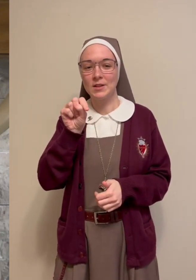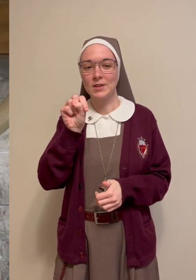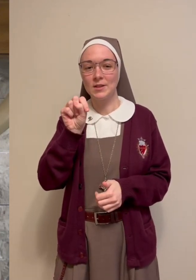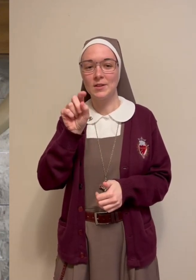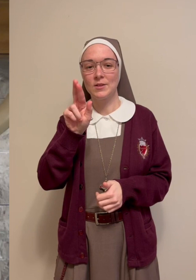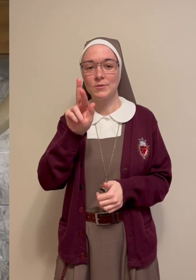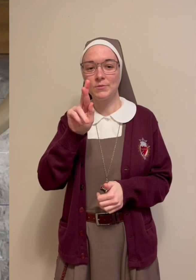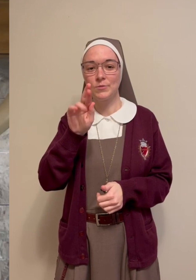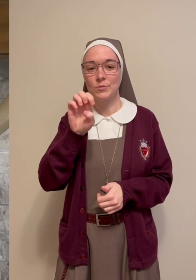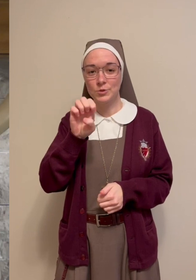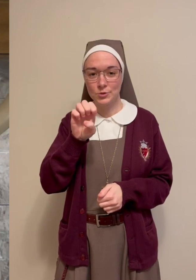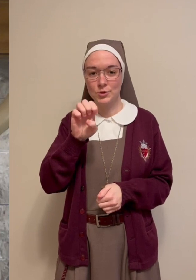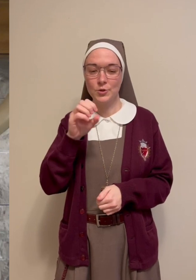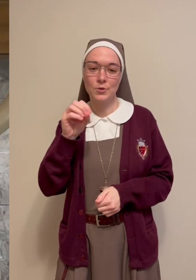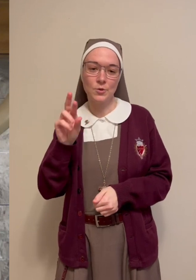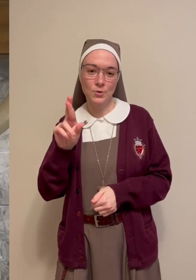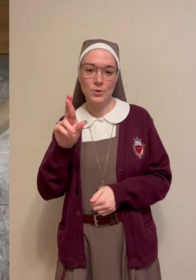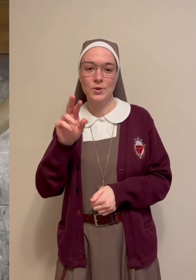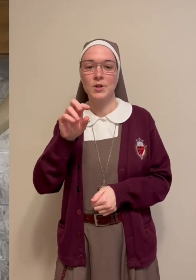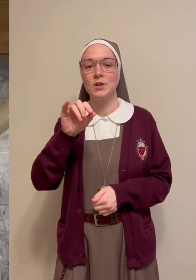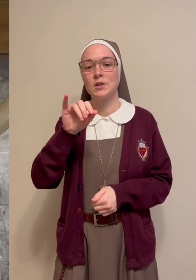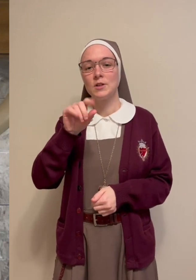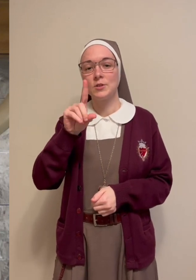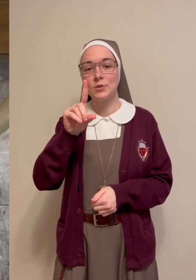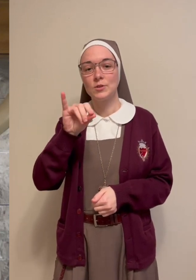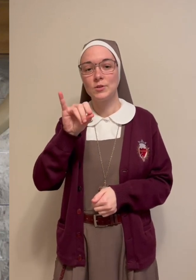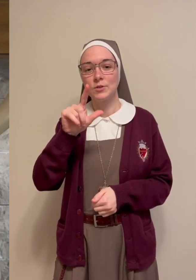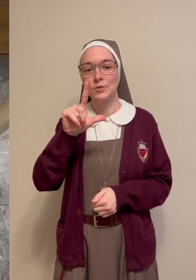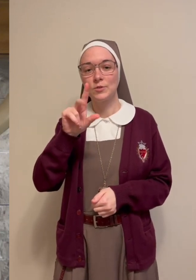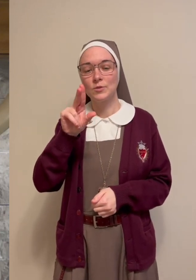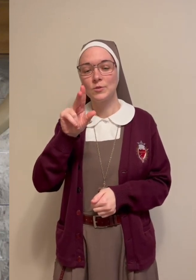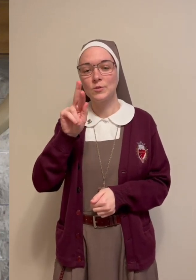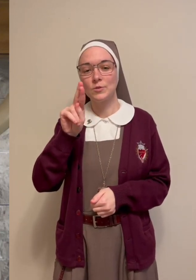ni diluida, ni minimizada.